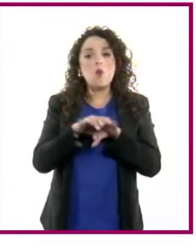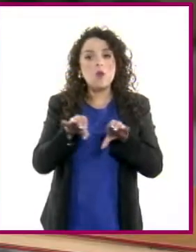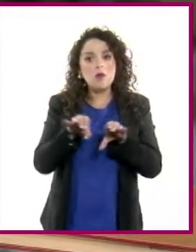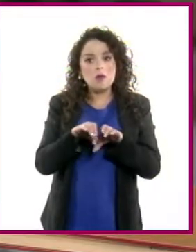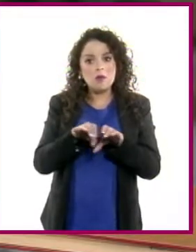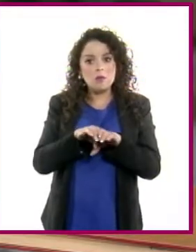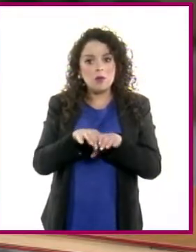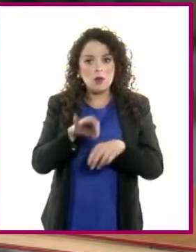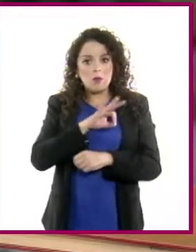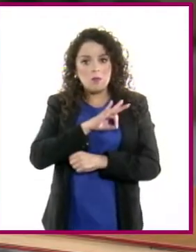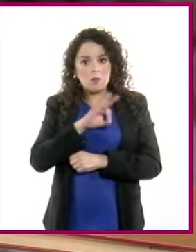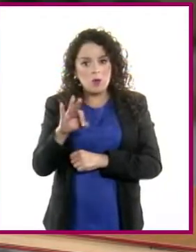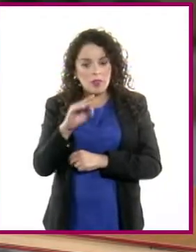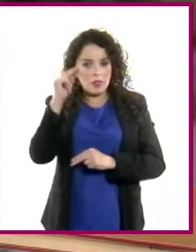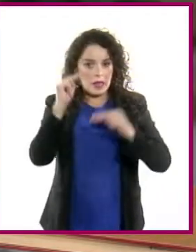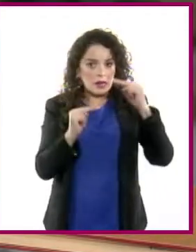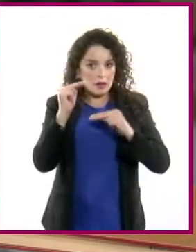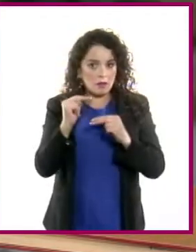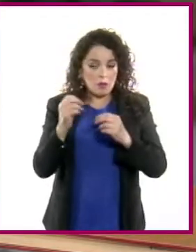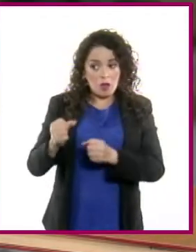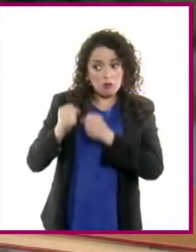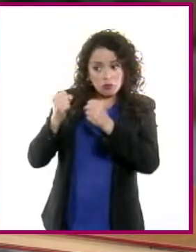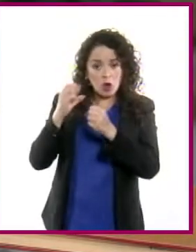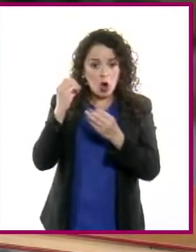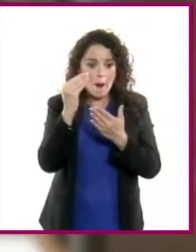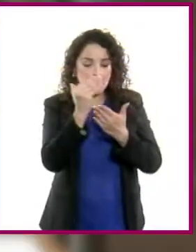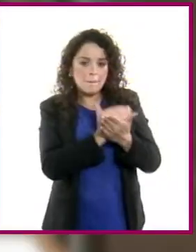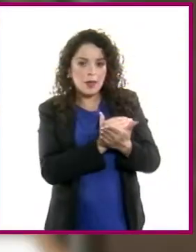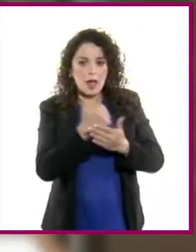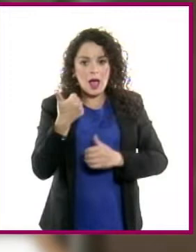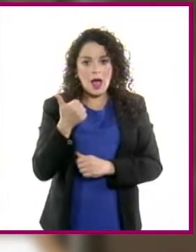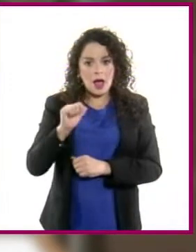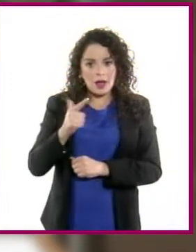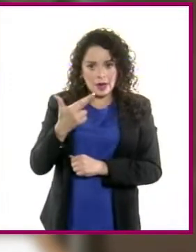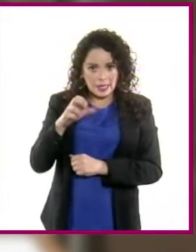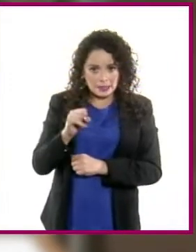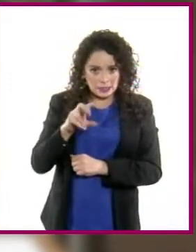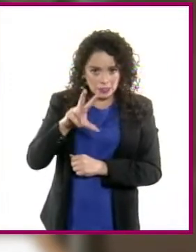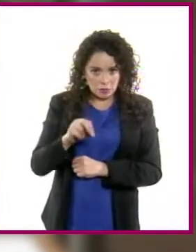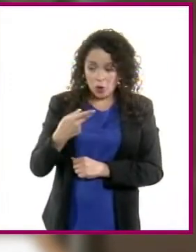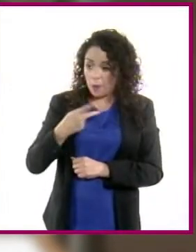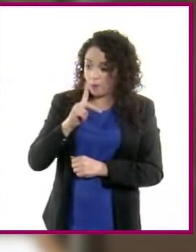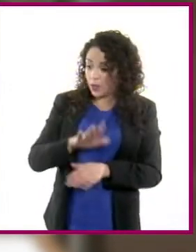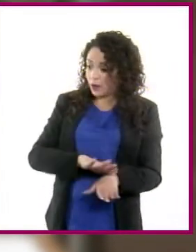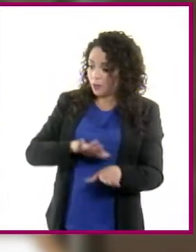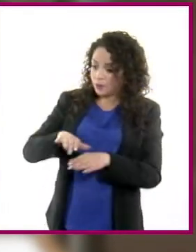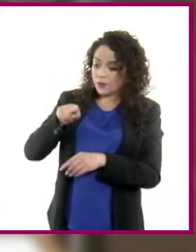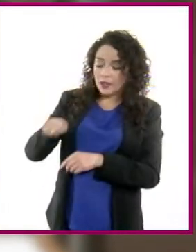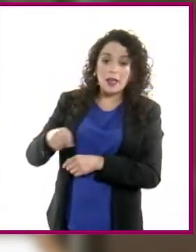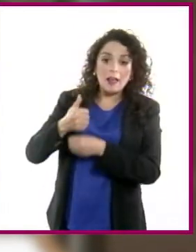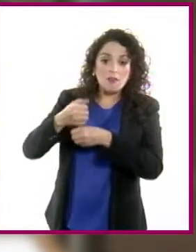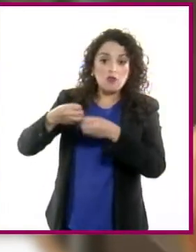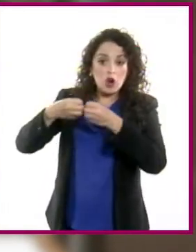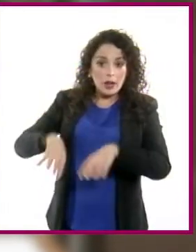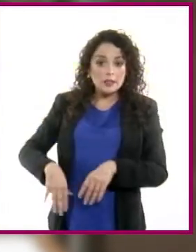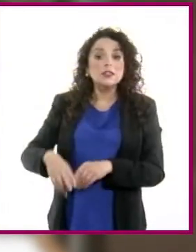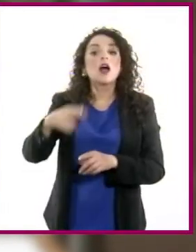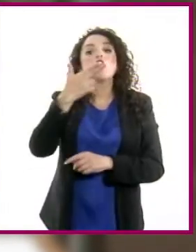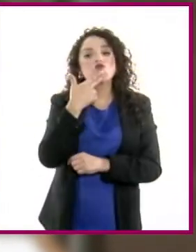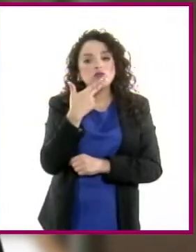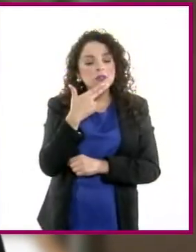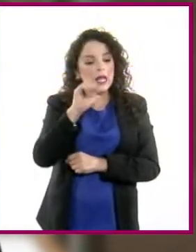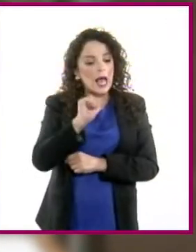menor de ser agresivos. Por otra parte, la violencia es el uso de la agresividad desde